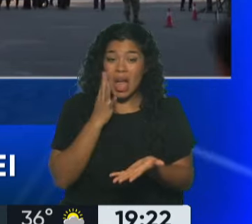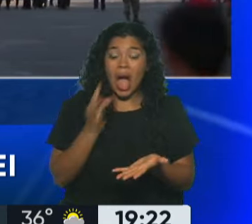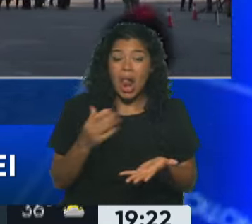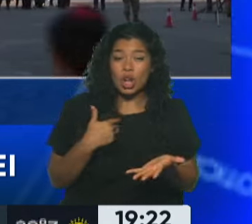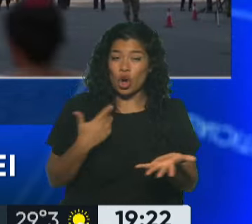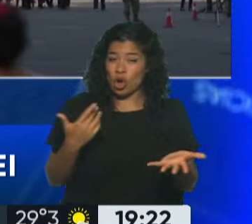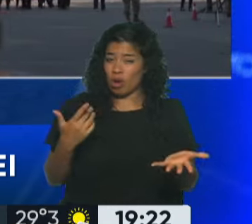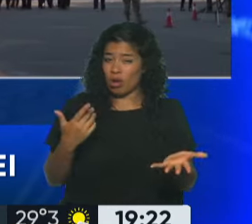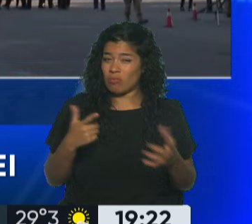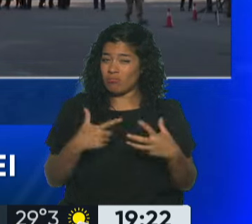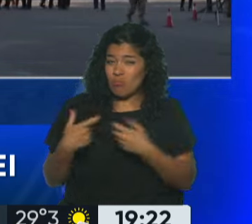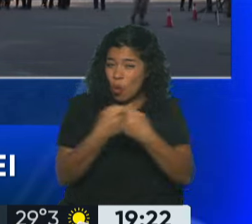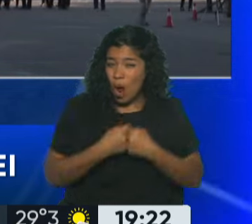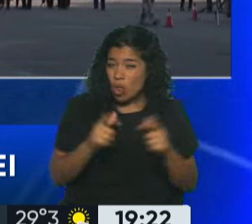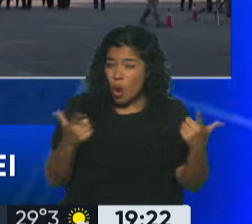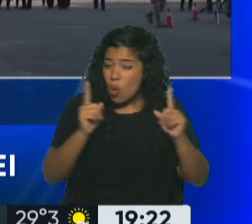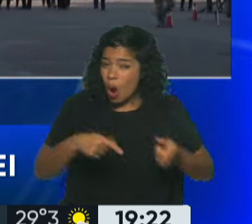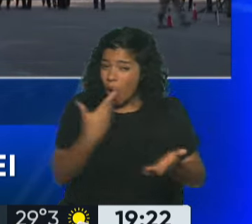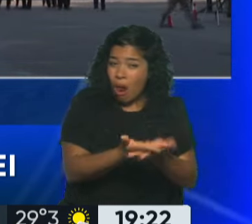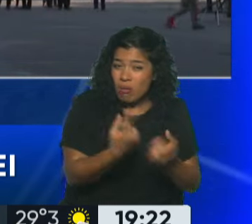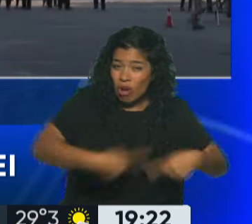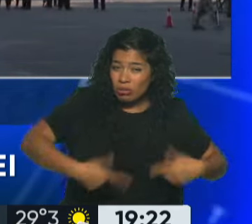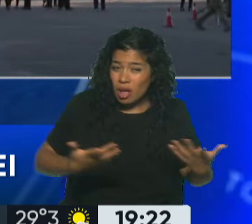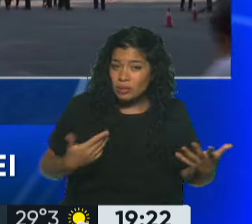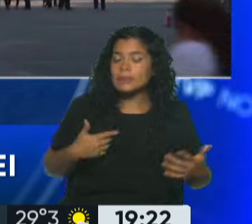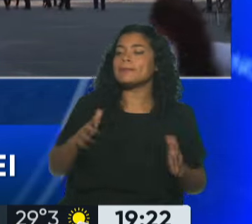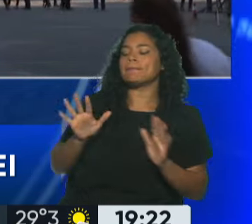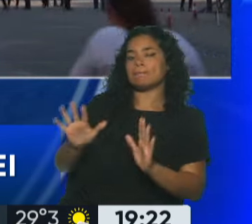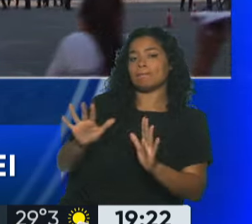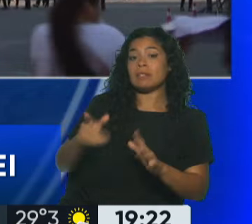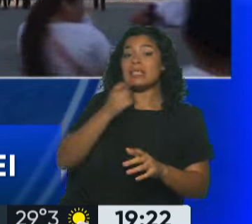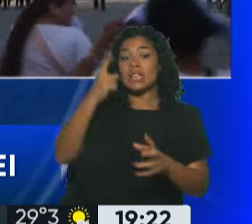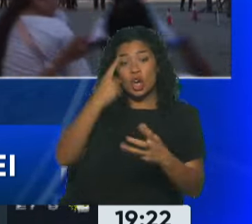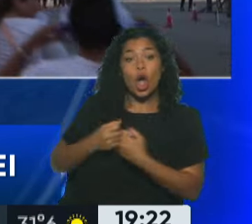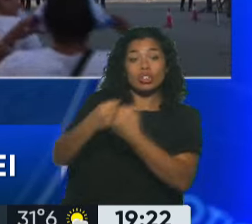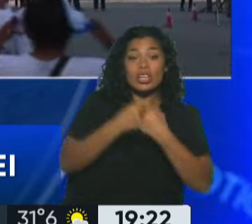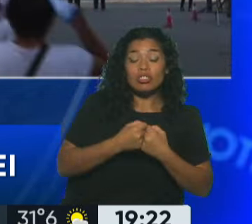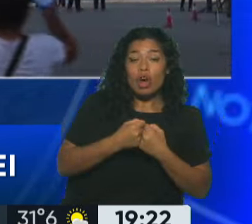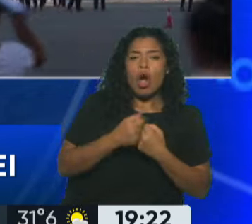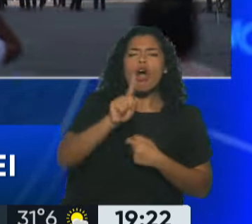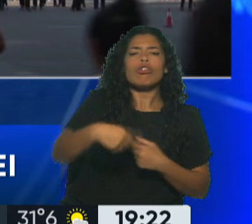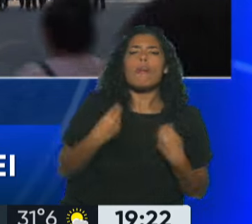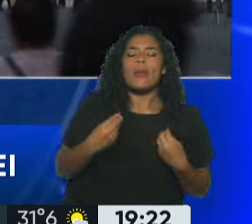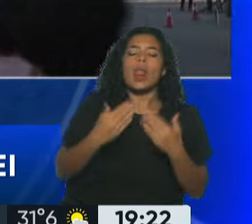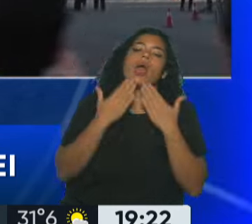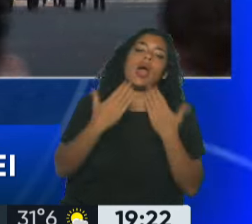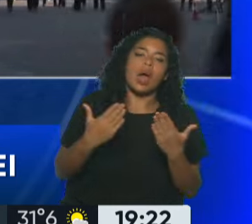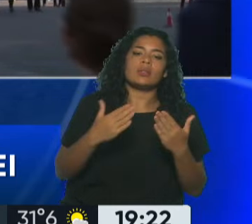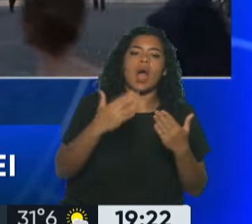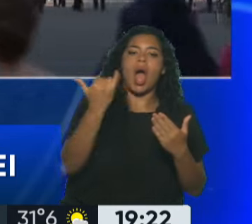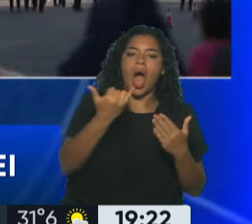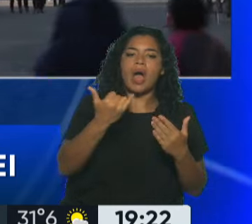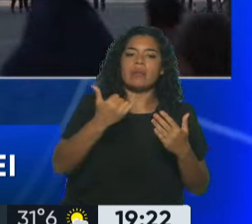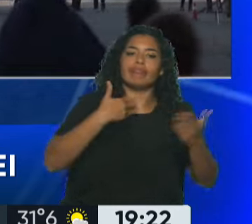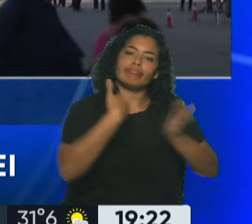consensuado? A ver, la verdad es, para consensuar se necesitan partes. Claro. Entonces, la verdad es que hay quienes no se sientan a consensuar, que desde el